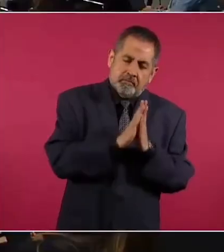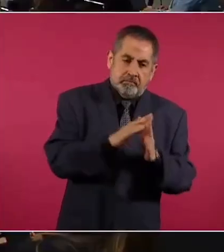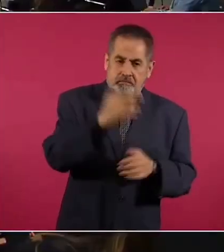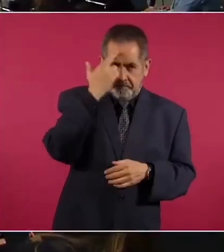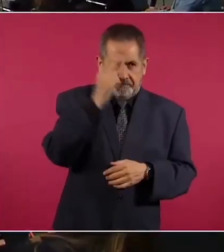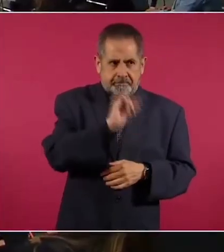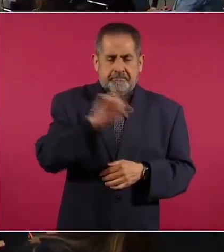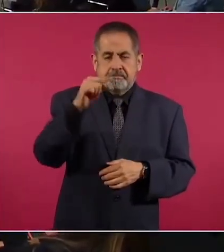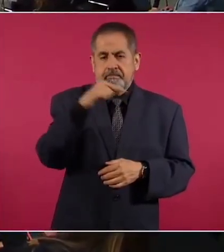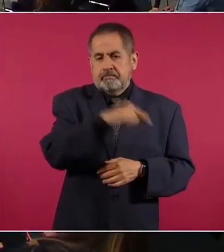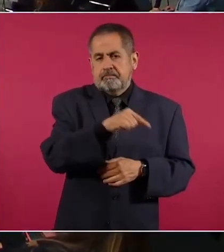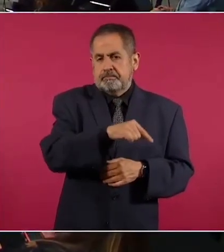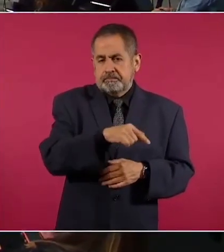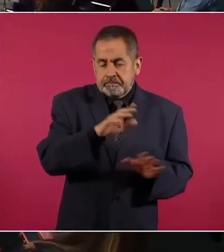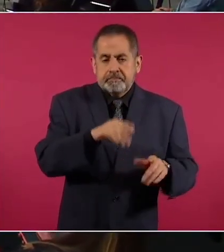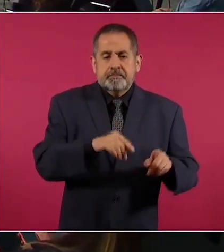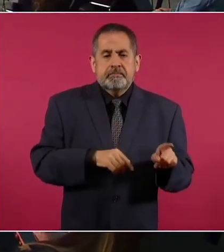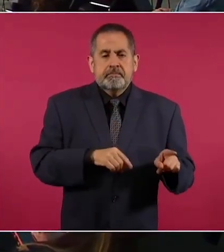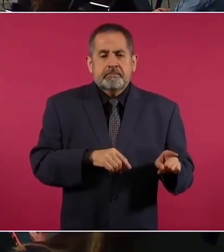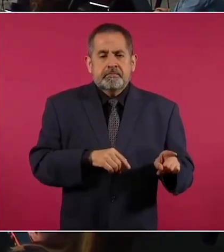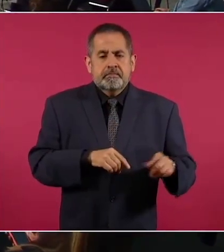famoso